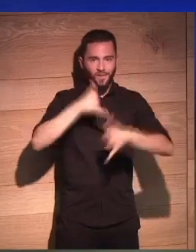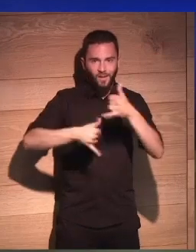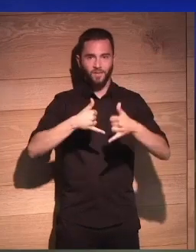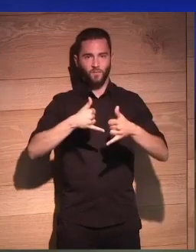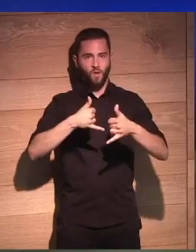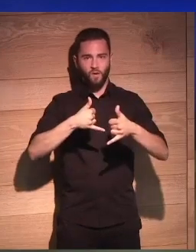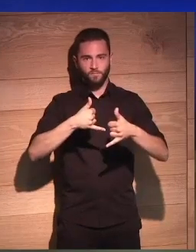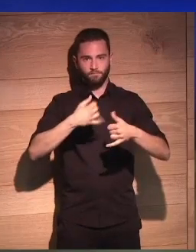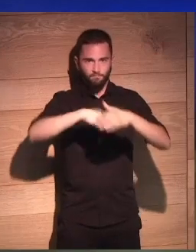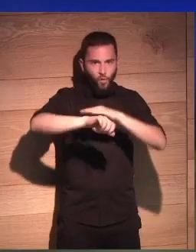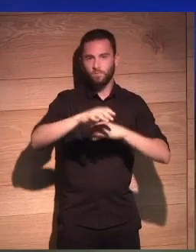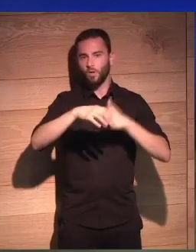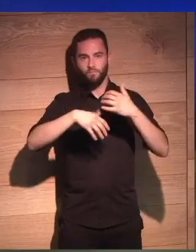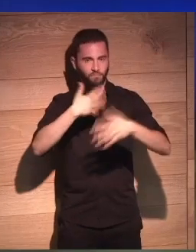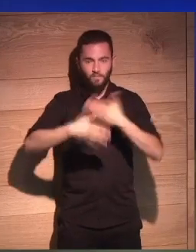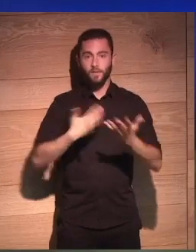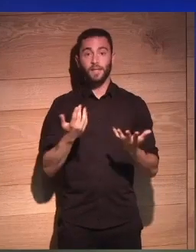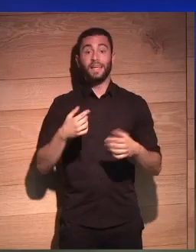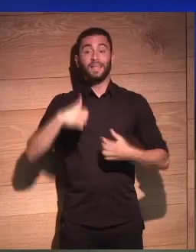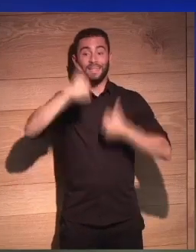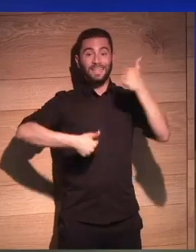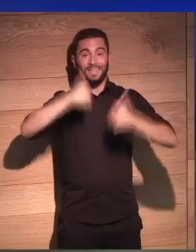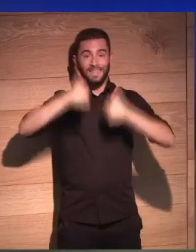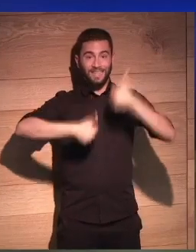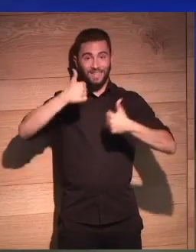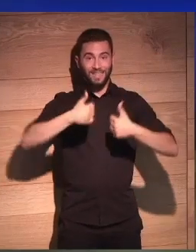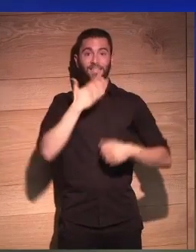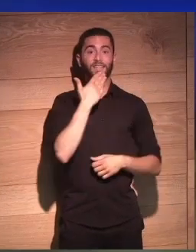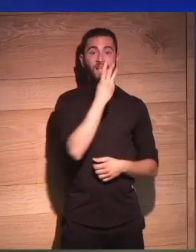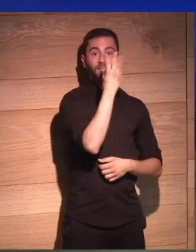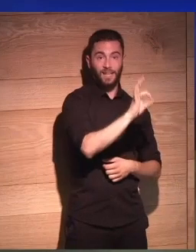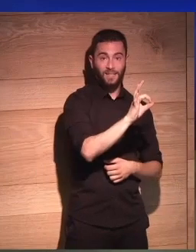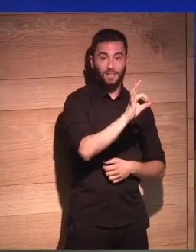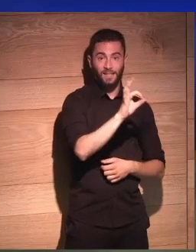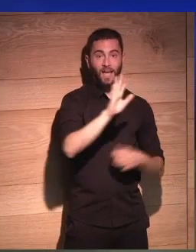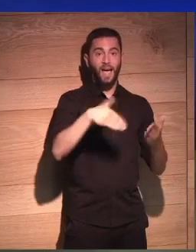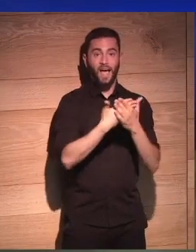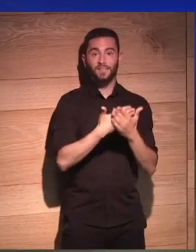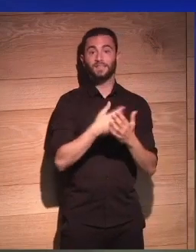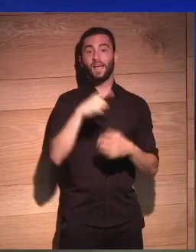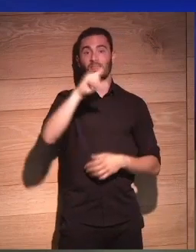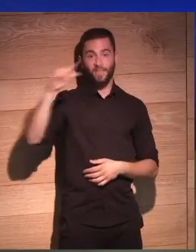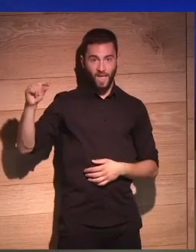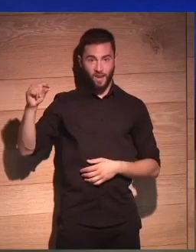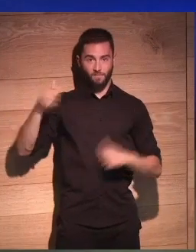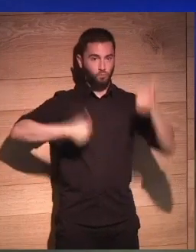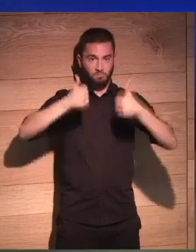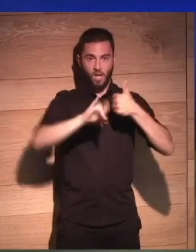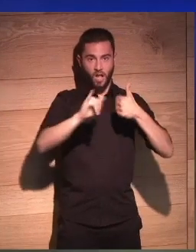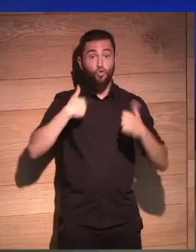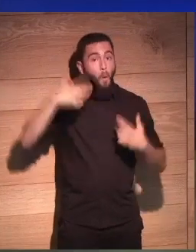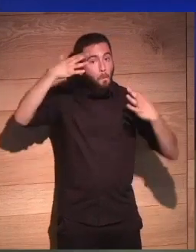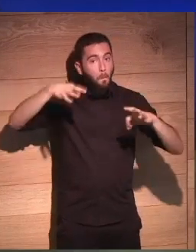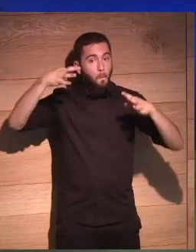hockey, ligas de Masters para gente de los 30 años hasta los centenarios. Yo no sabía que existía, pero resulta que